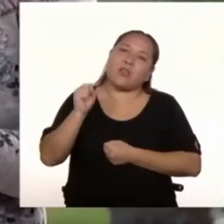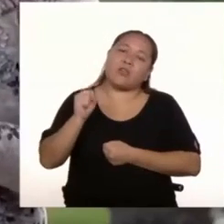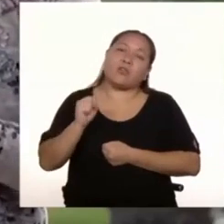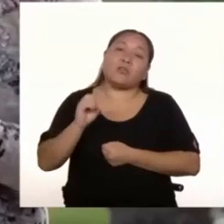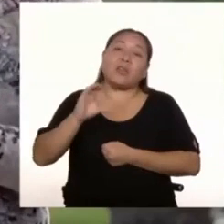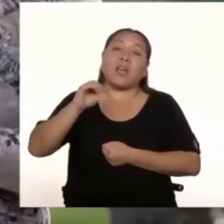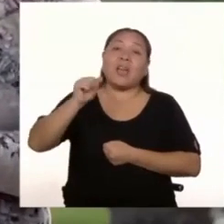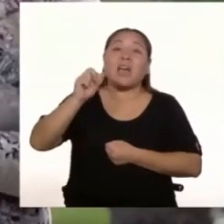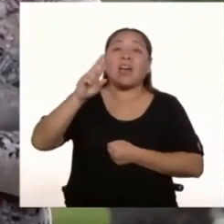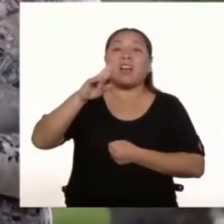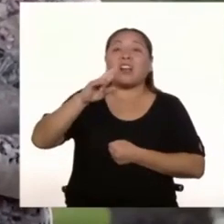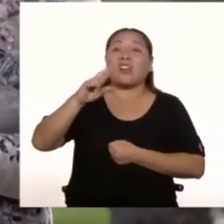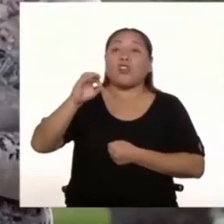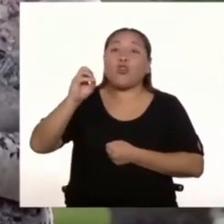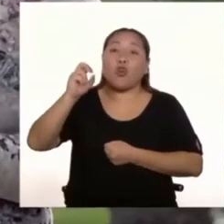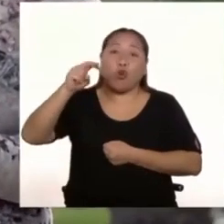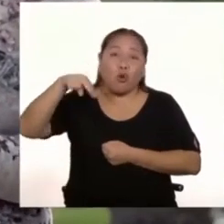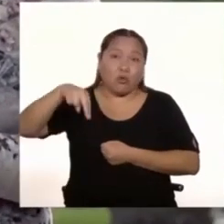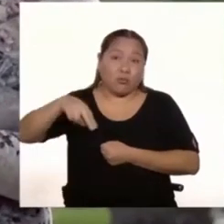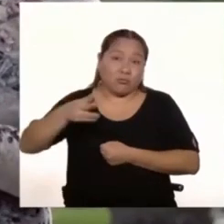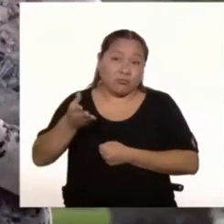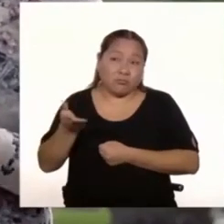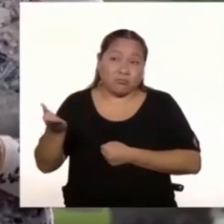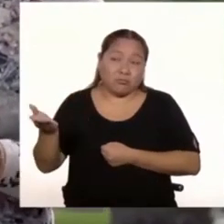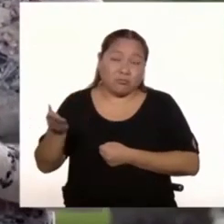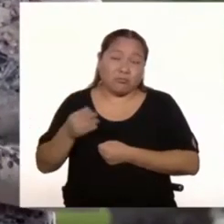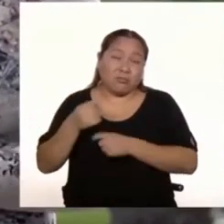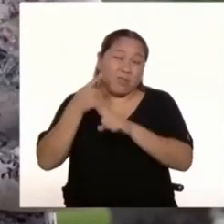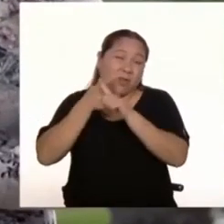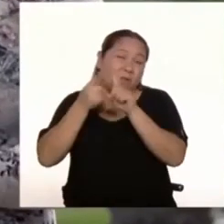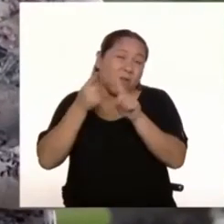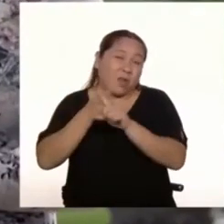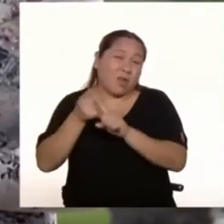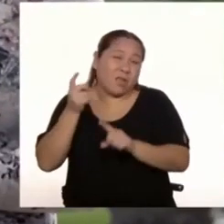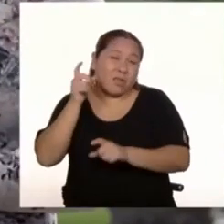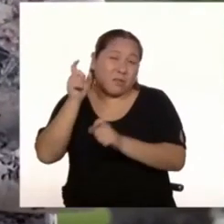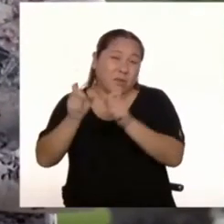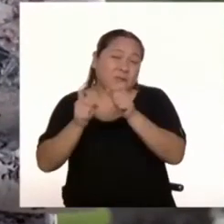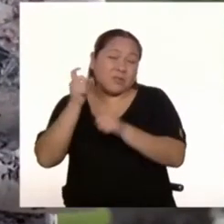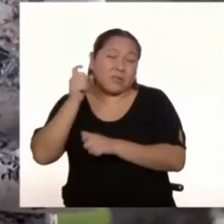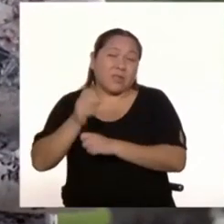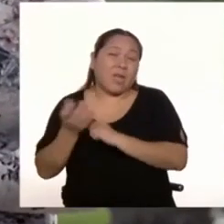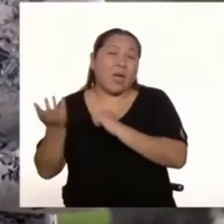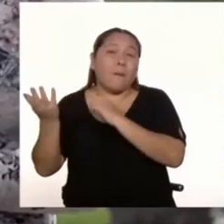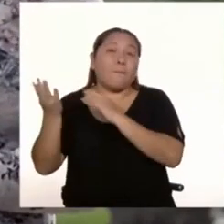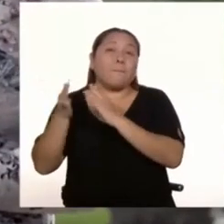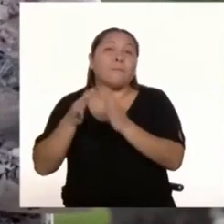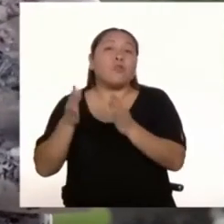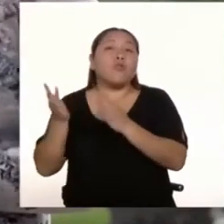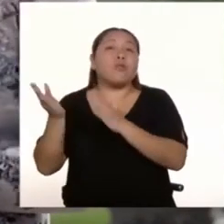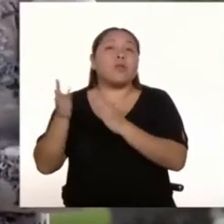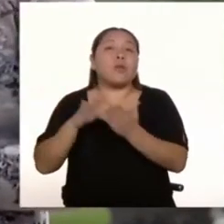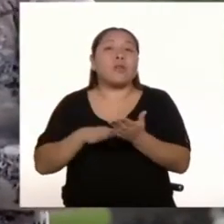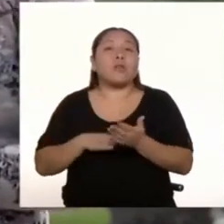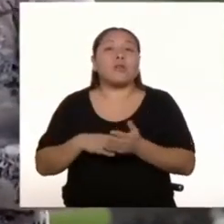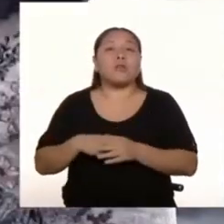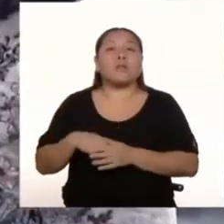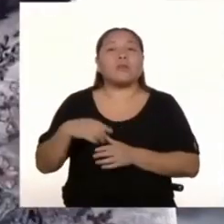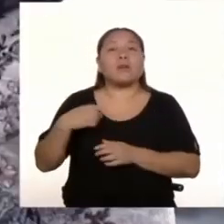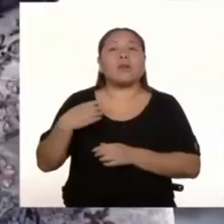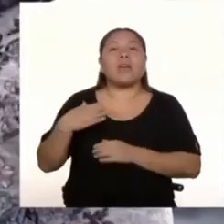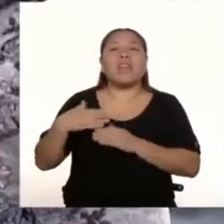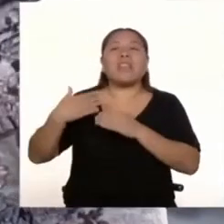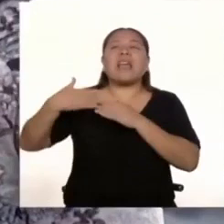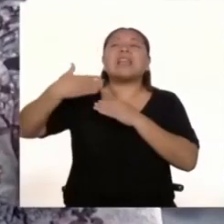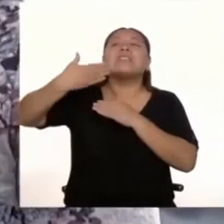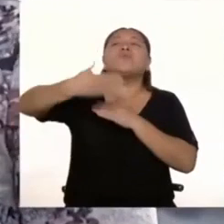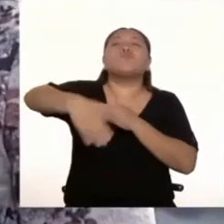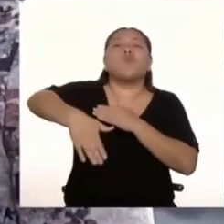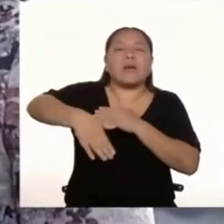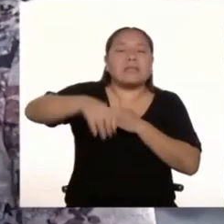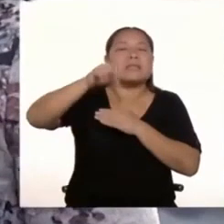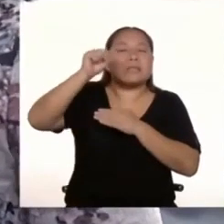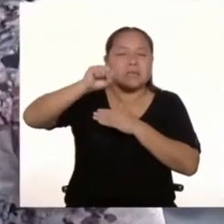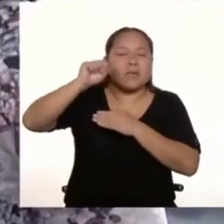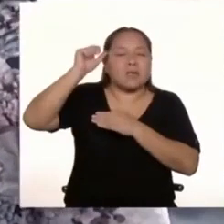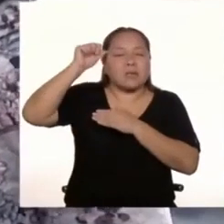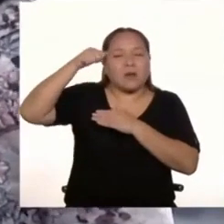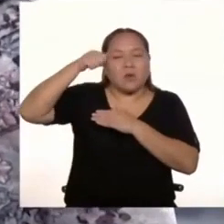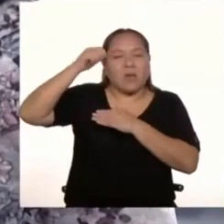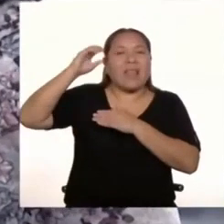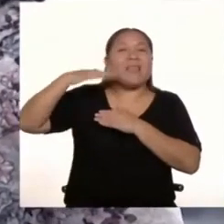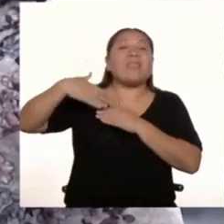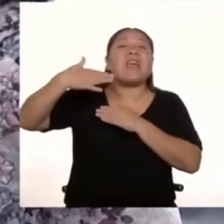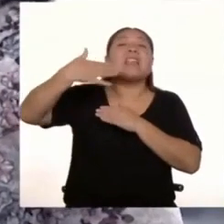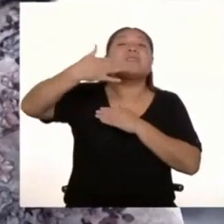Sánchez Carrión, entre otros, que van a ser recordados mucho tiempo después,